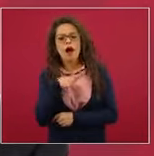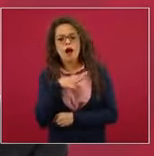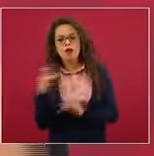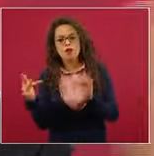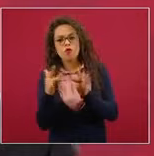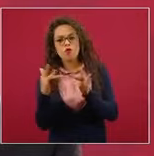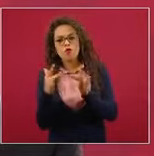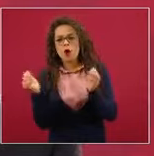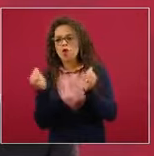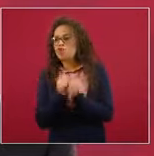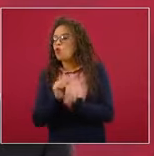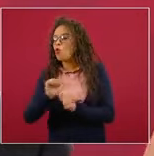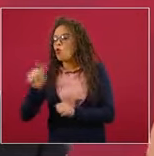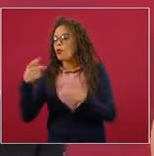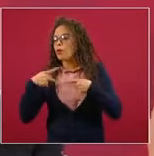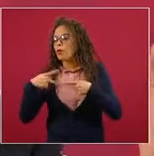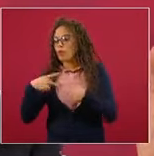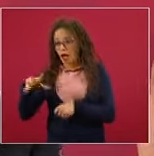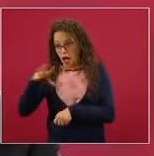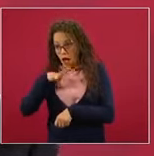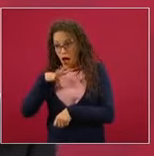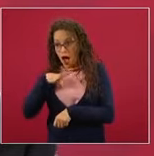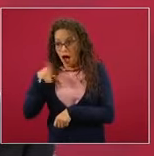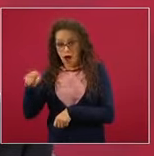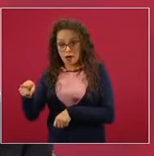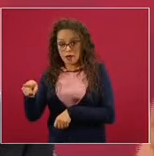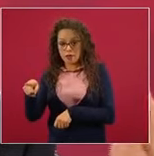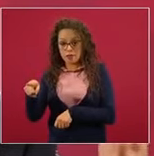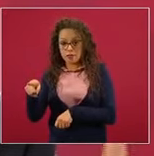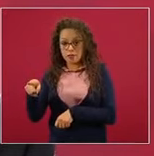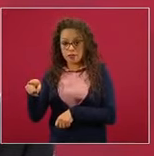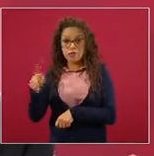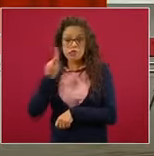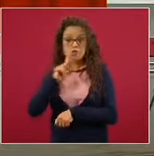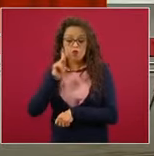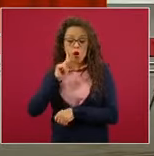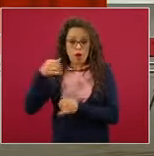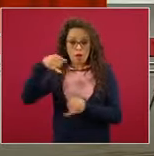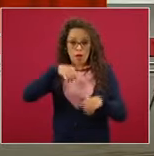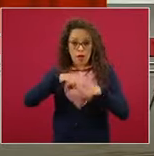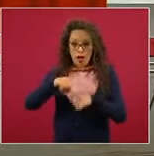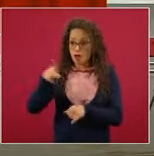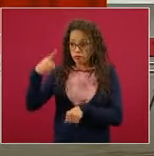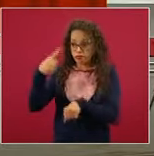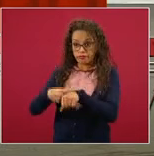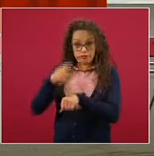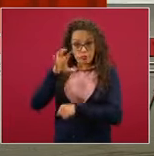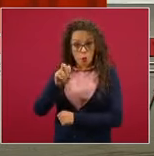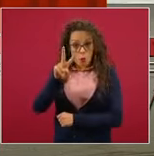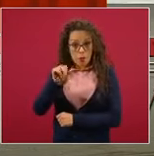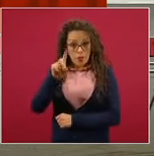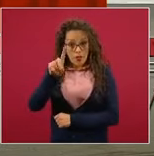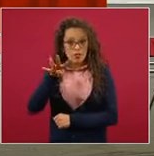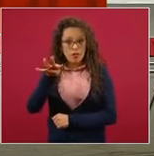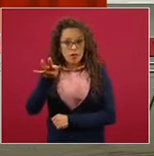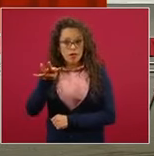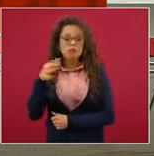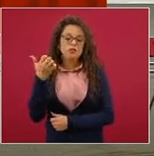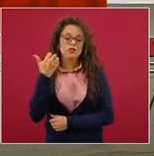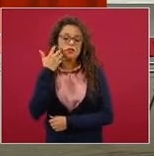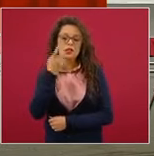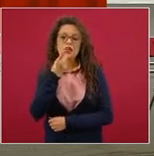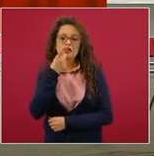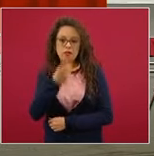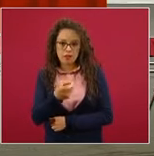contacto con alguien que tiene diagnóstico por laboratorio de COVID-19, se infiere que también esa